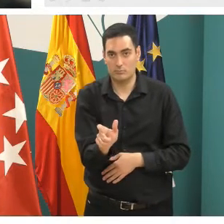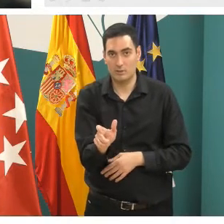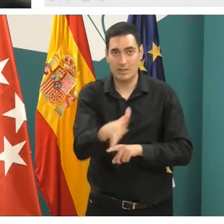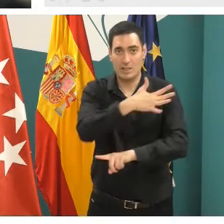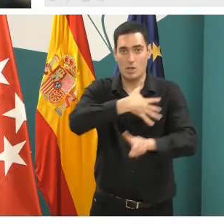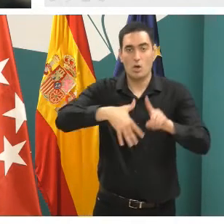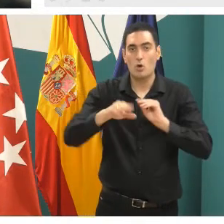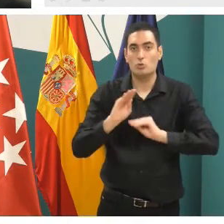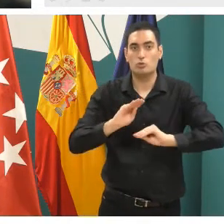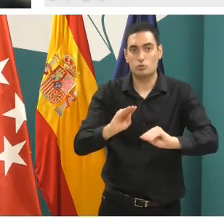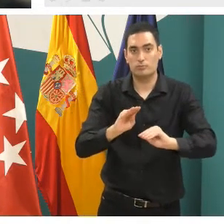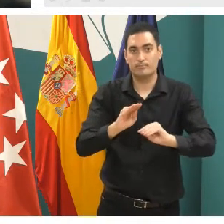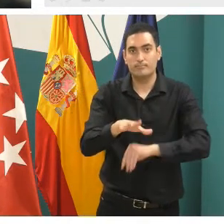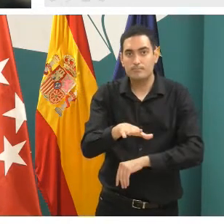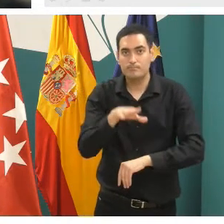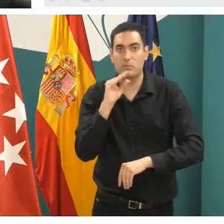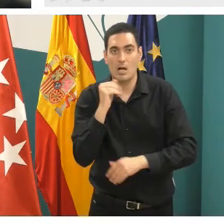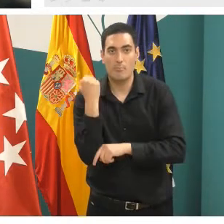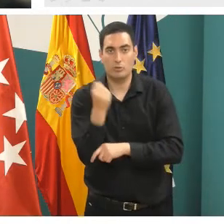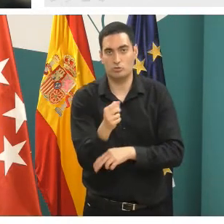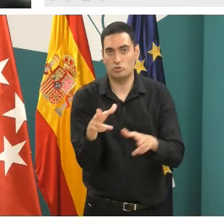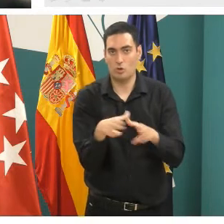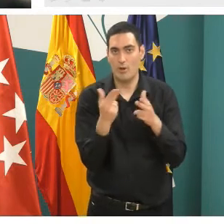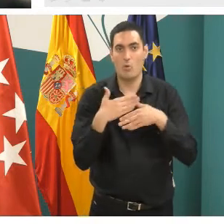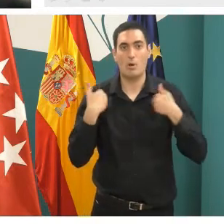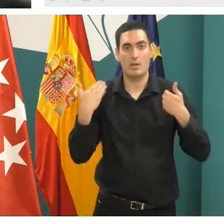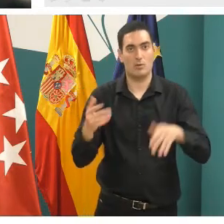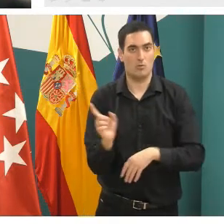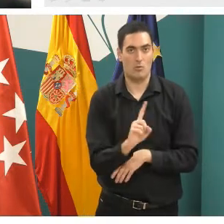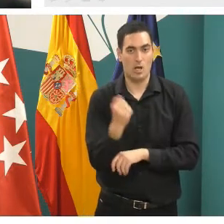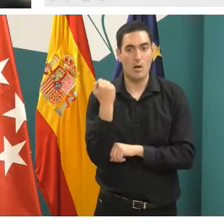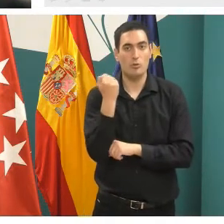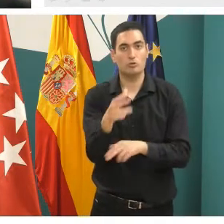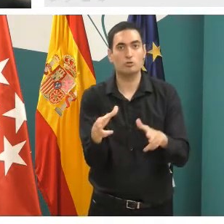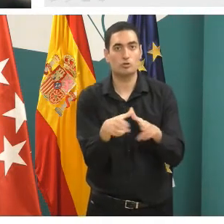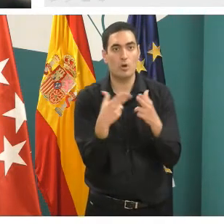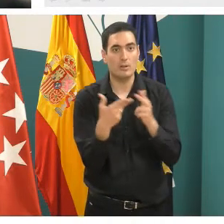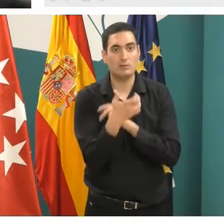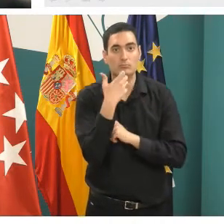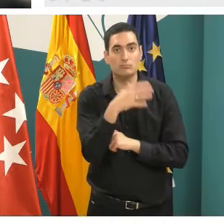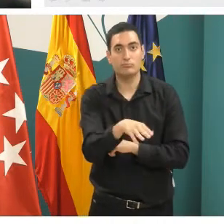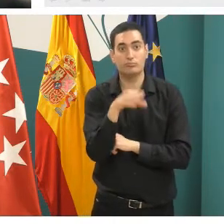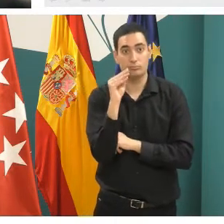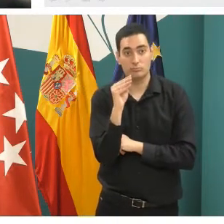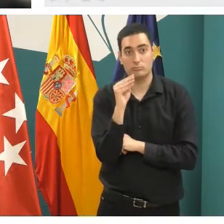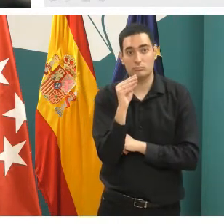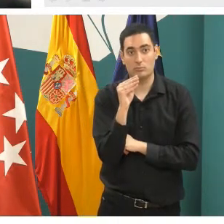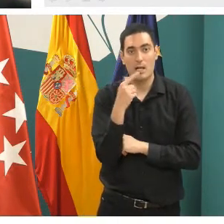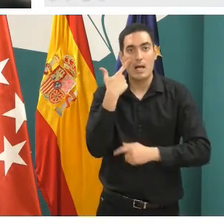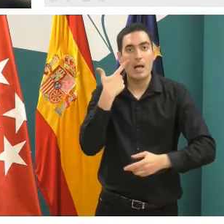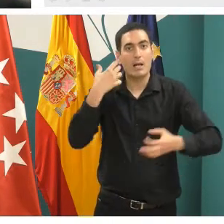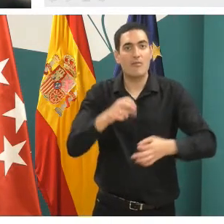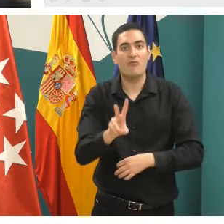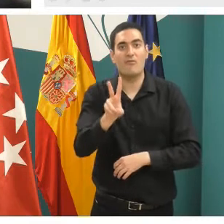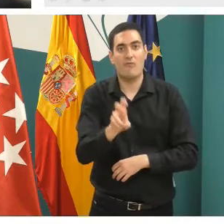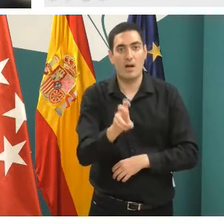entorno perciban apoyo social, no cualquier apoyo social. El apoyo social percibido es el que realmente sirve